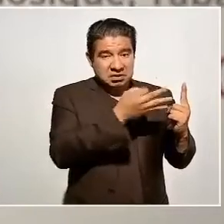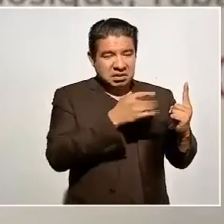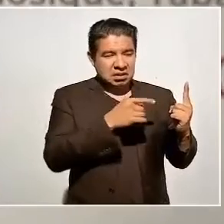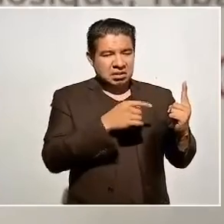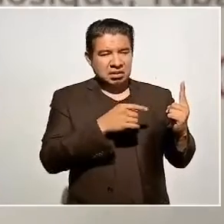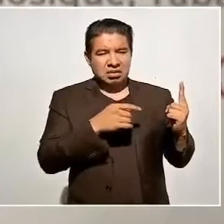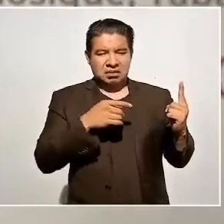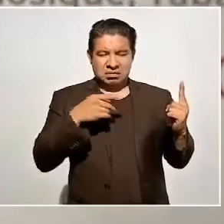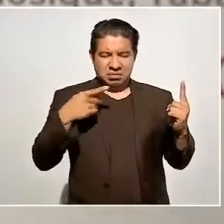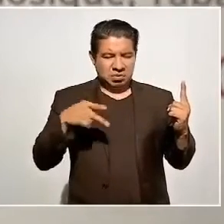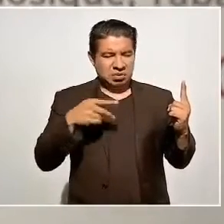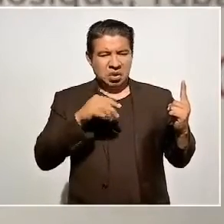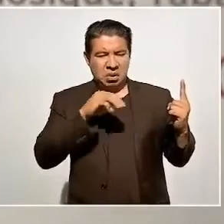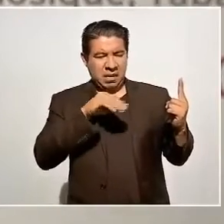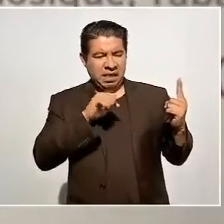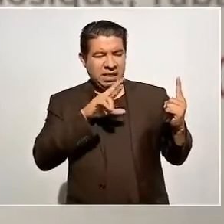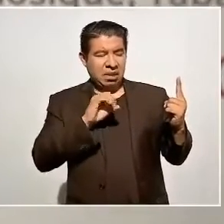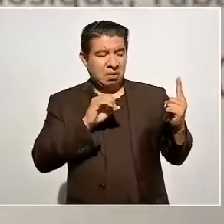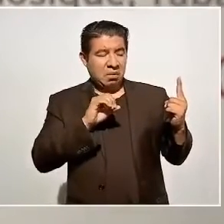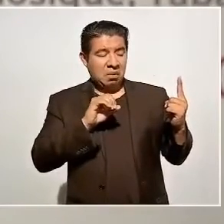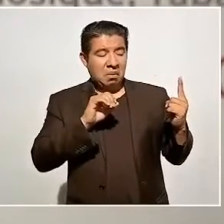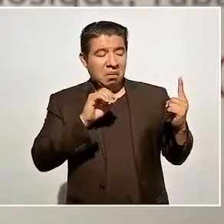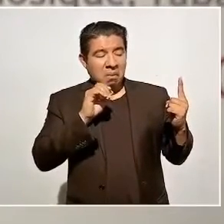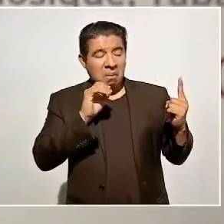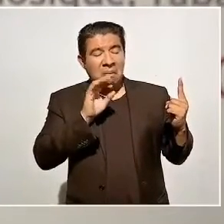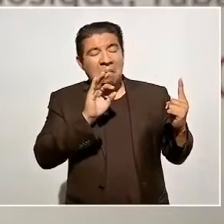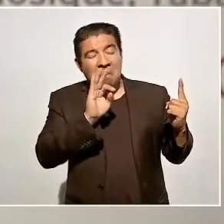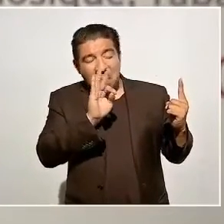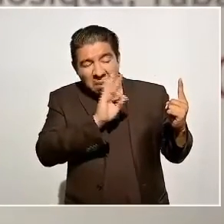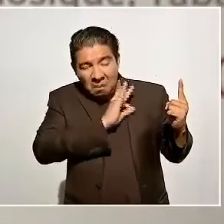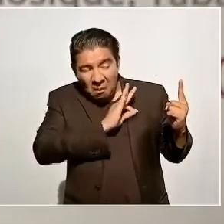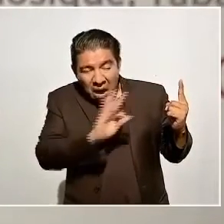tiene alguna posibilidad de ser liberado,